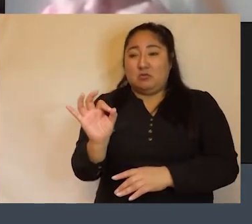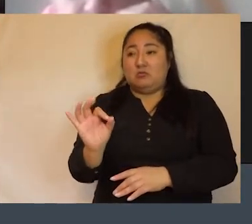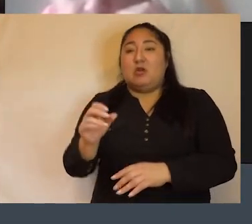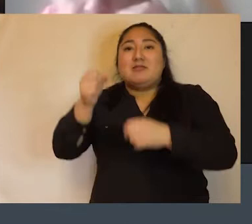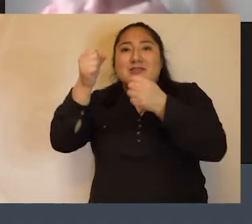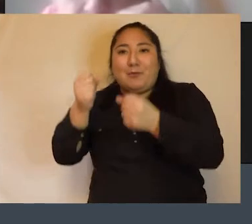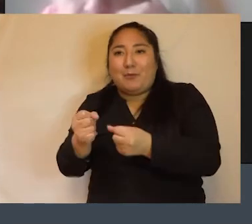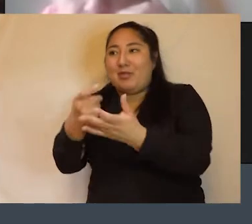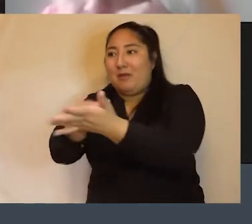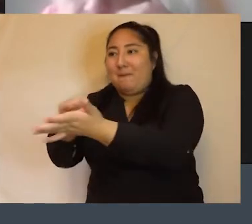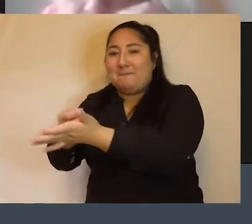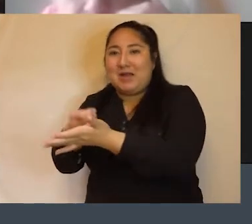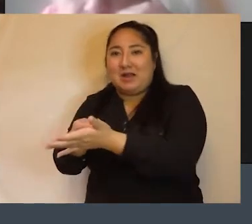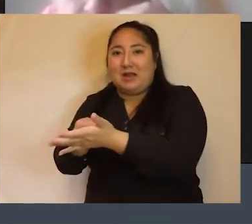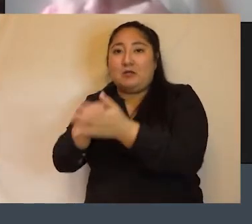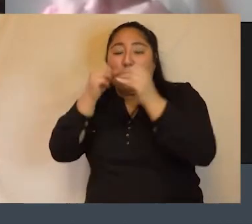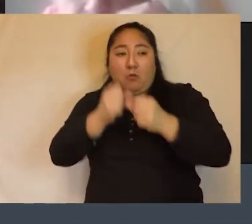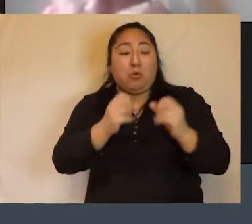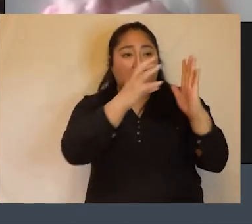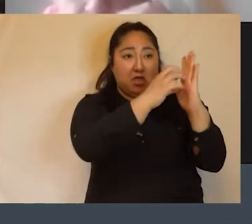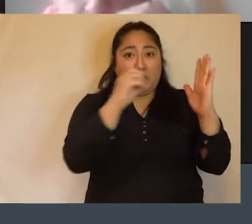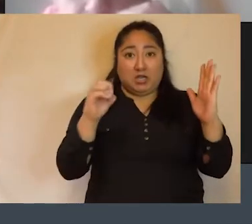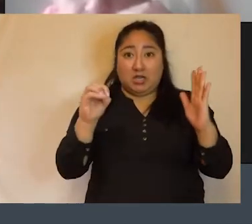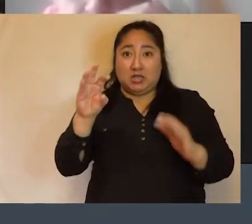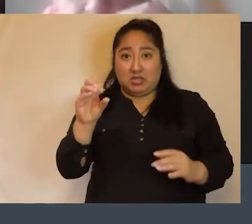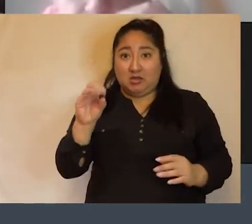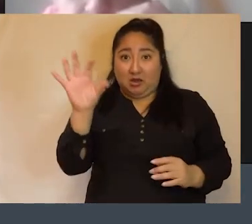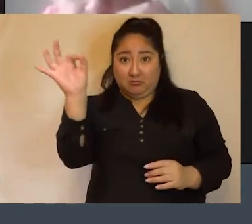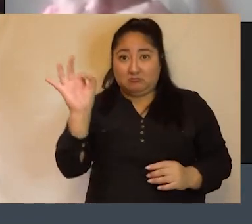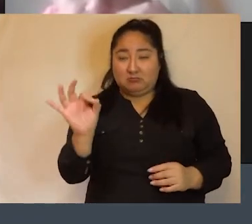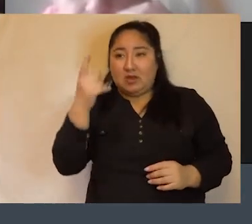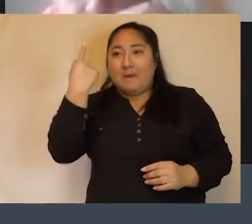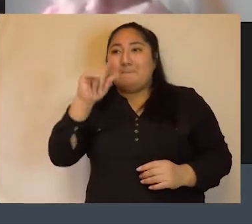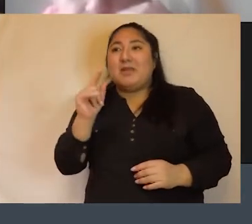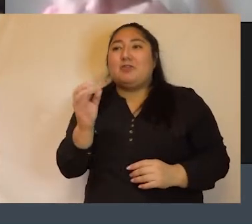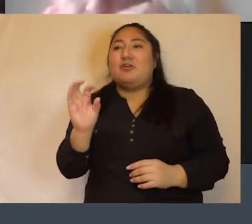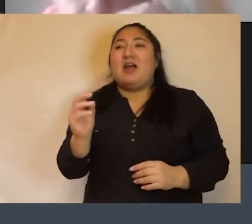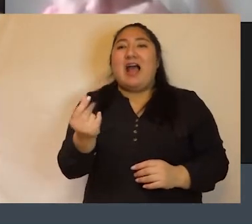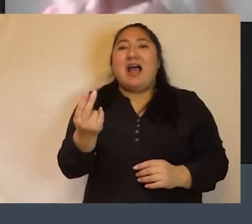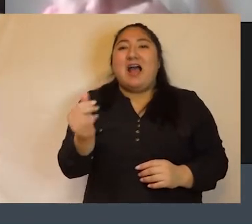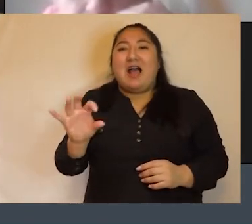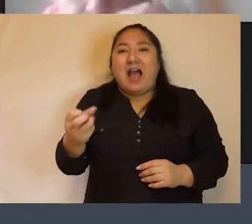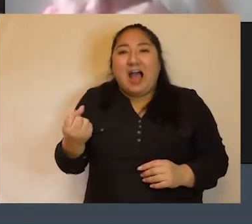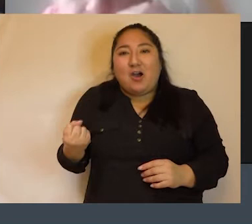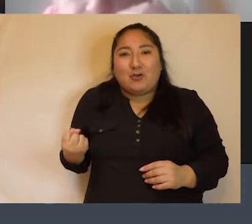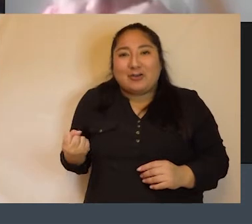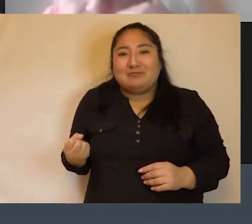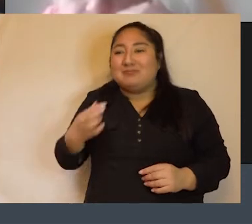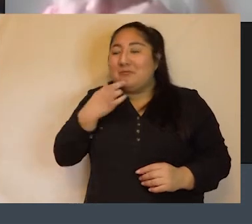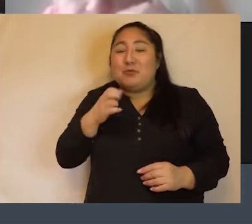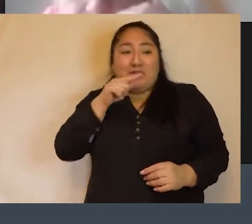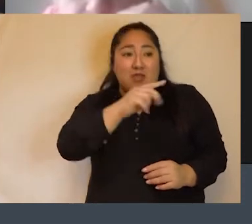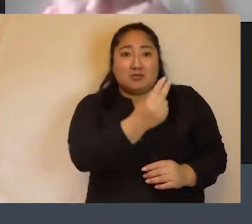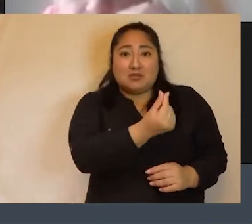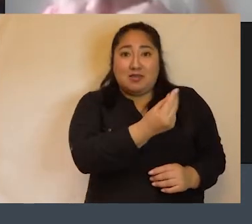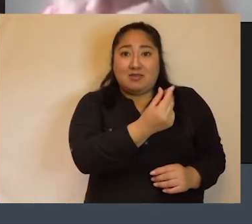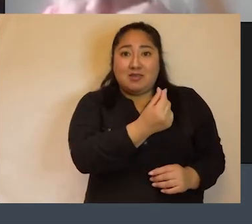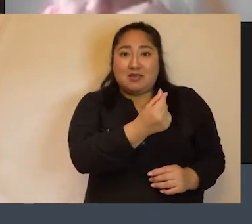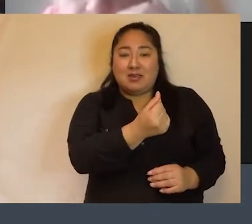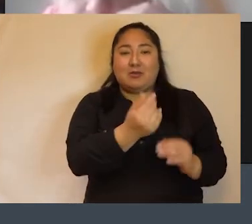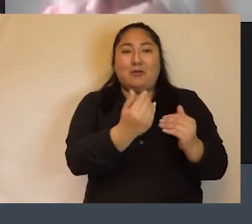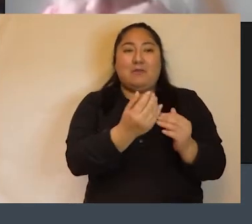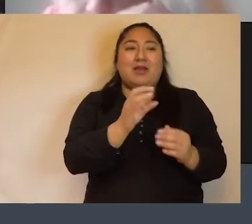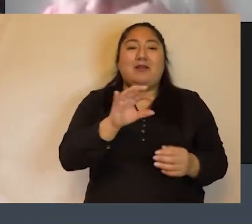esos son los que podemos decirles, señores, en primer lugar, ahorren, porque esta plata fue para